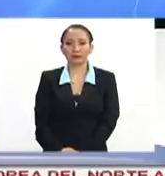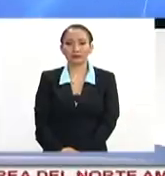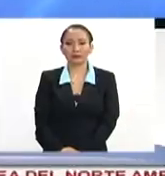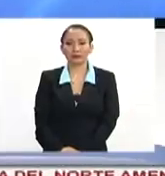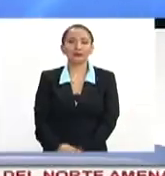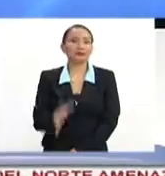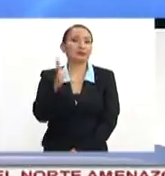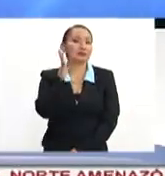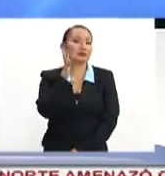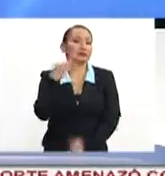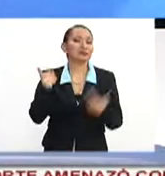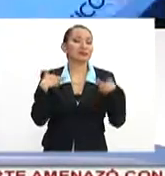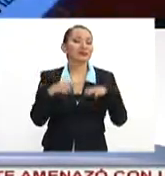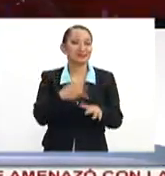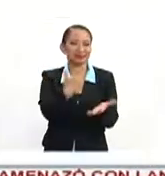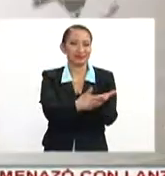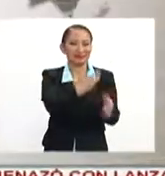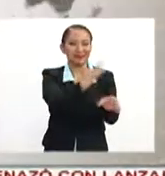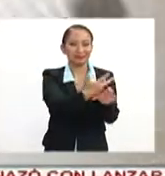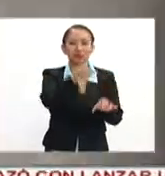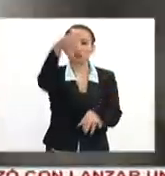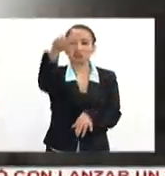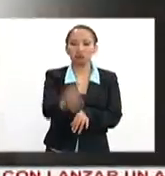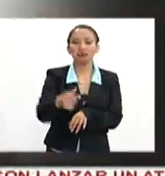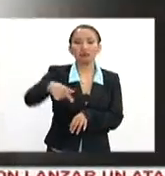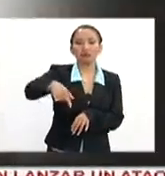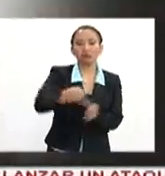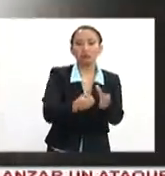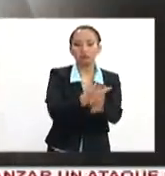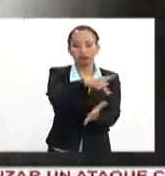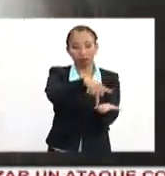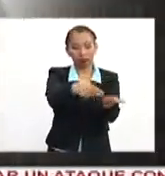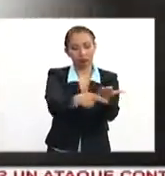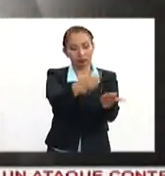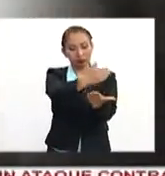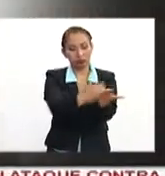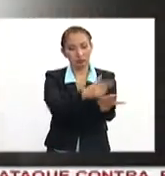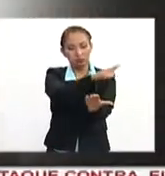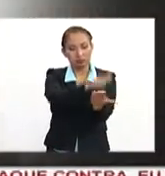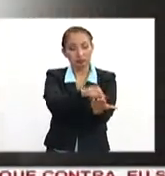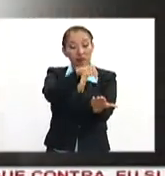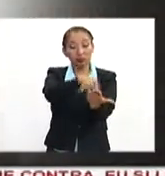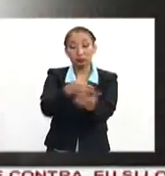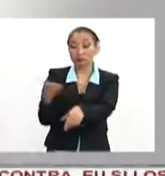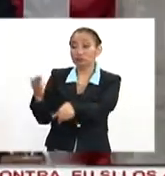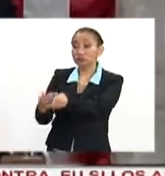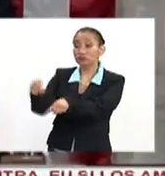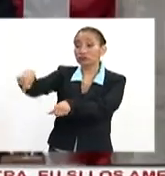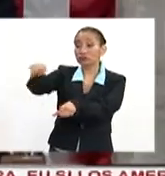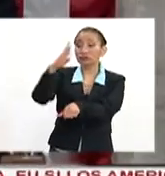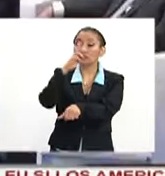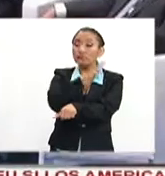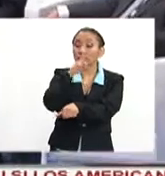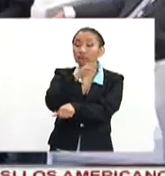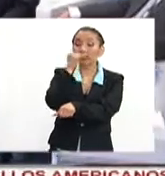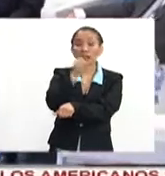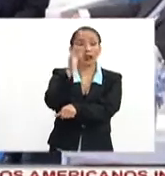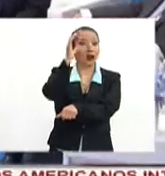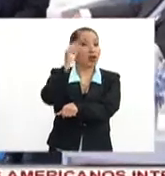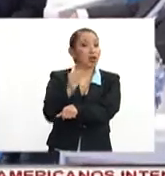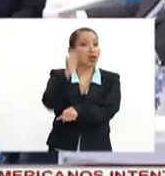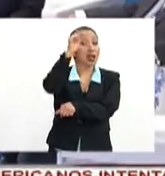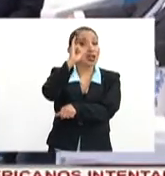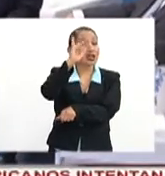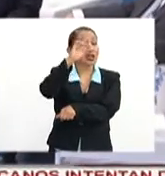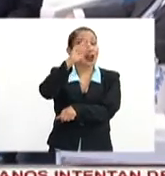Y la Cámara de Representantes de los Estados Unidos aprobó un nuevo proyecto de ley que impone sanciones a Rusia, Irán y Corea del